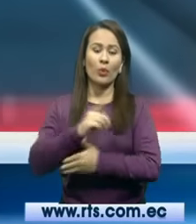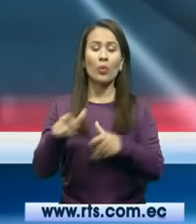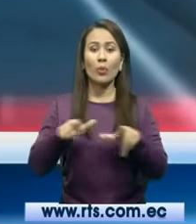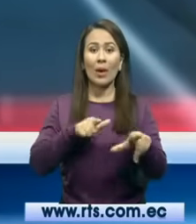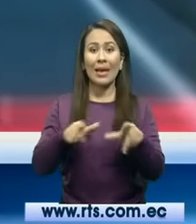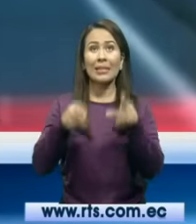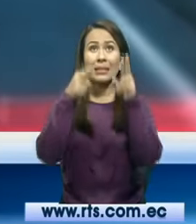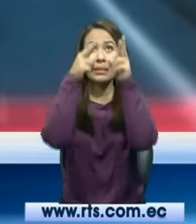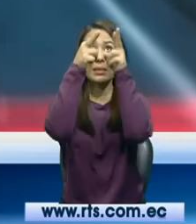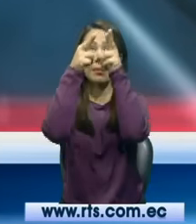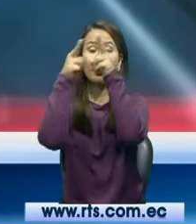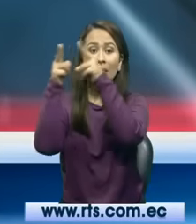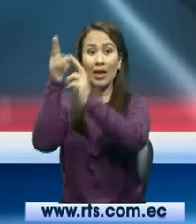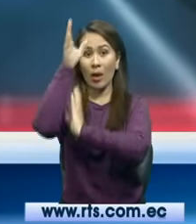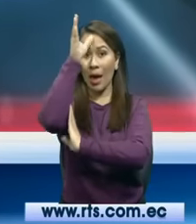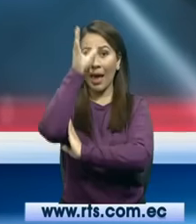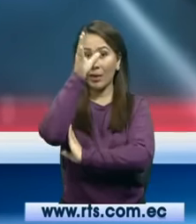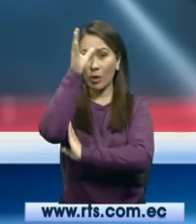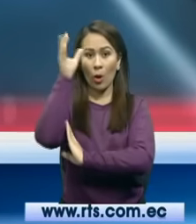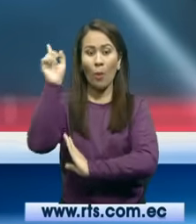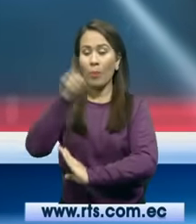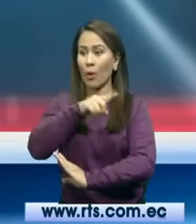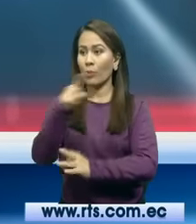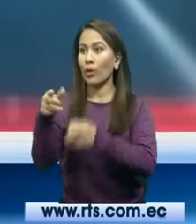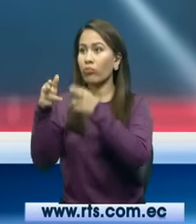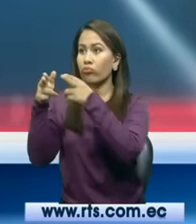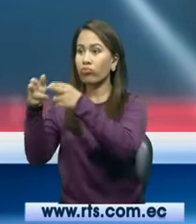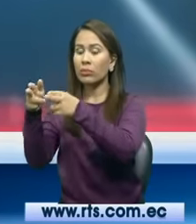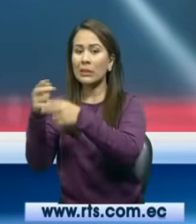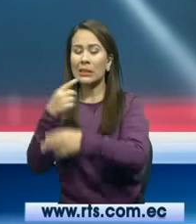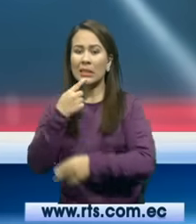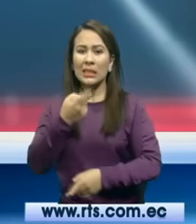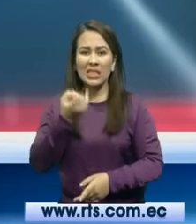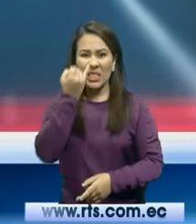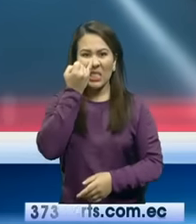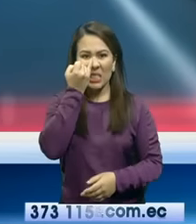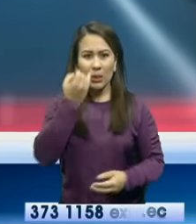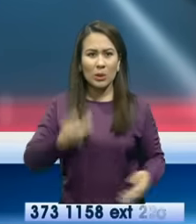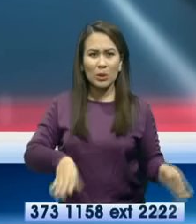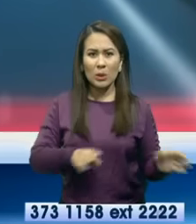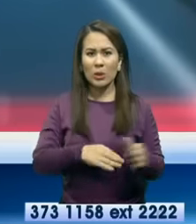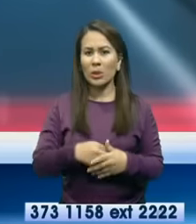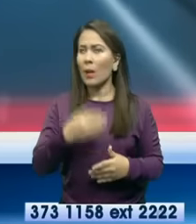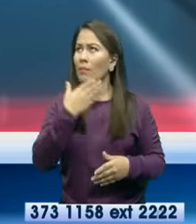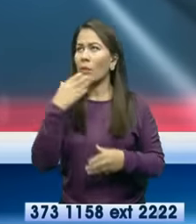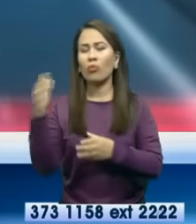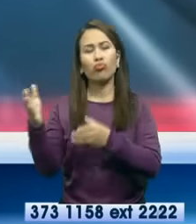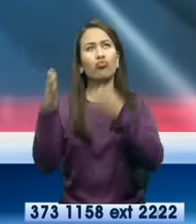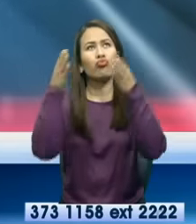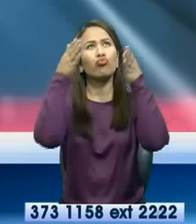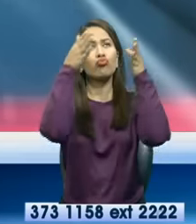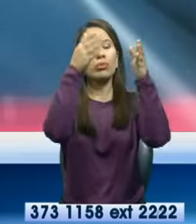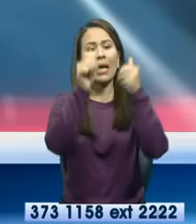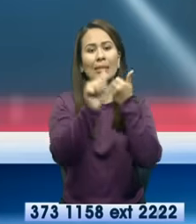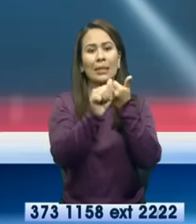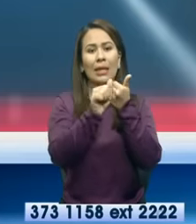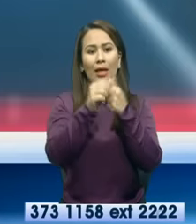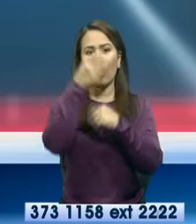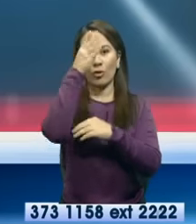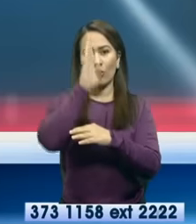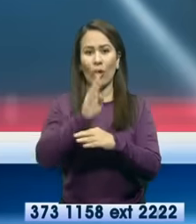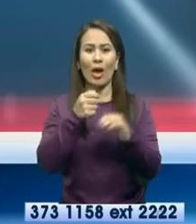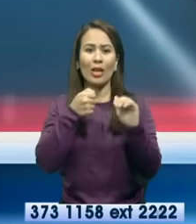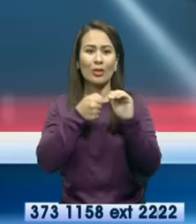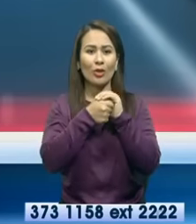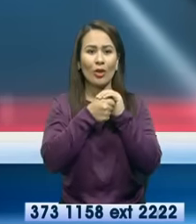cementerios católicos, entonces los indígenas como resistencia les pusieron al lado de Diosito y los escondieron en la